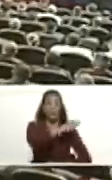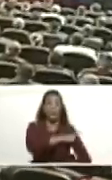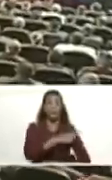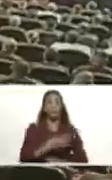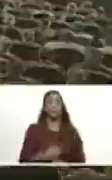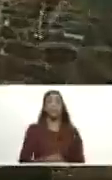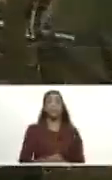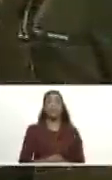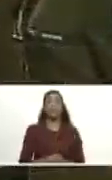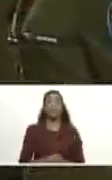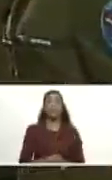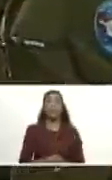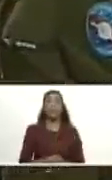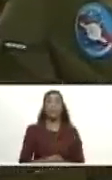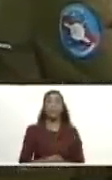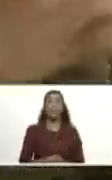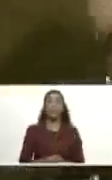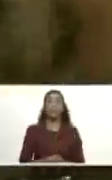Nacional Bolivariana.